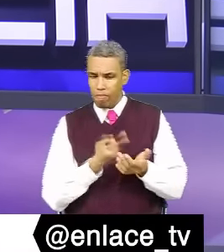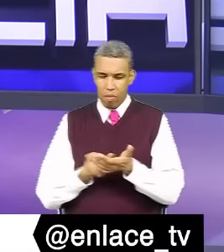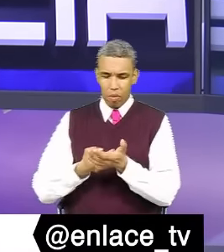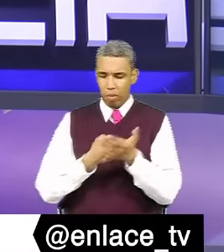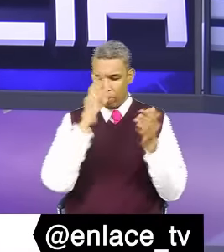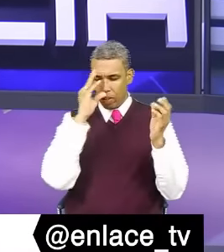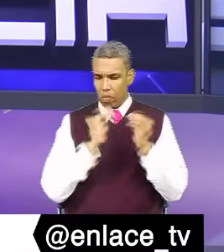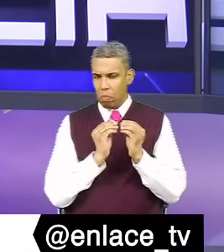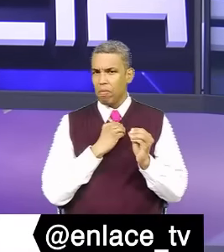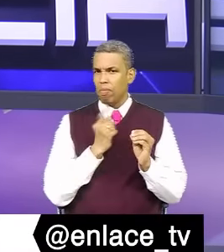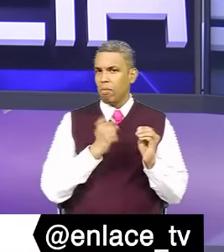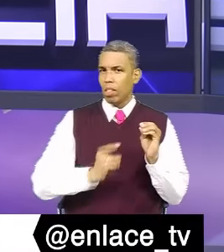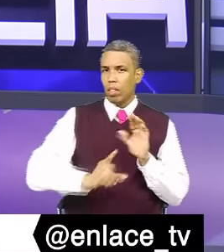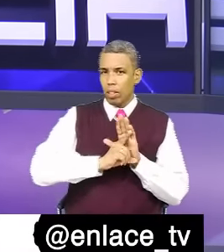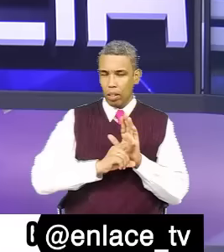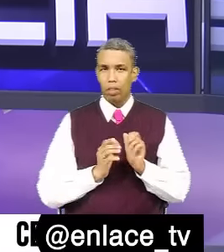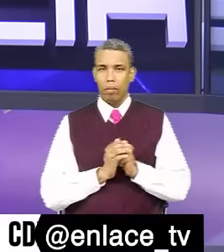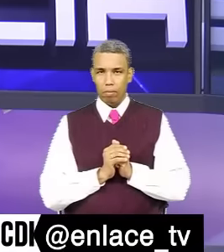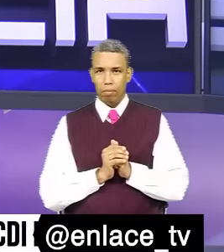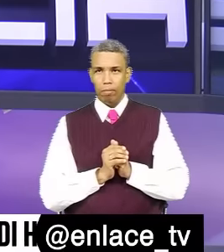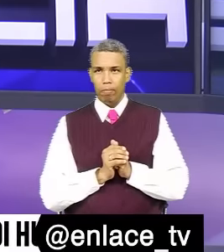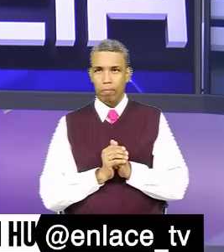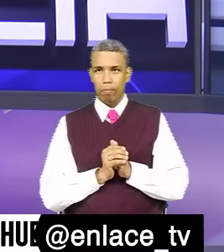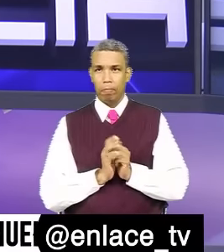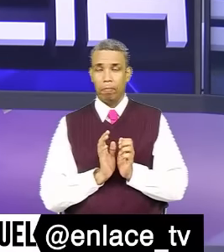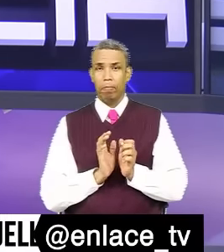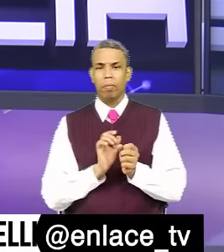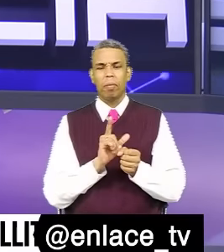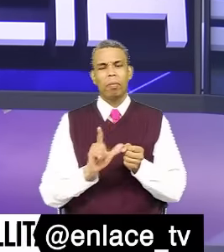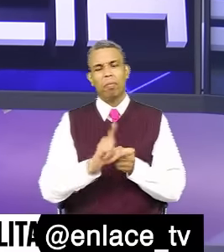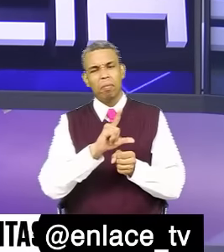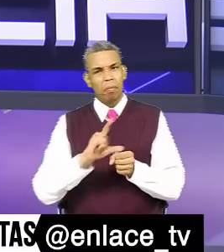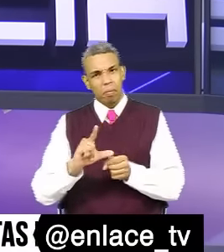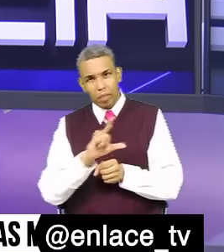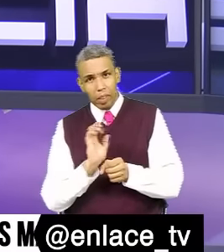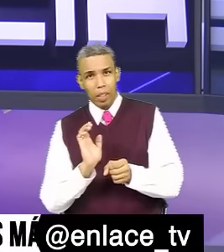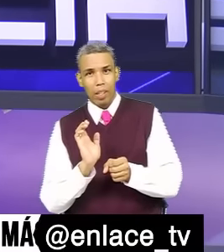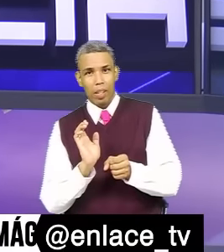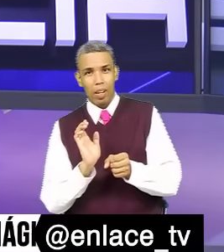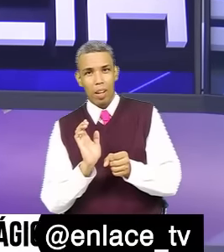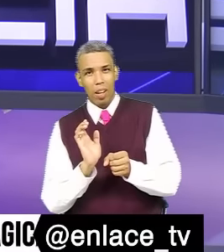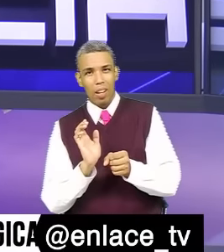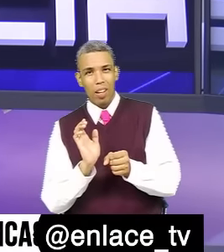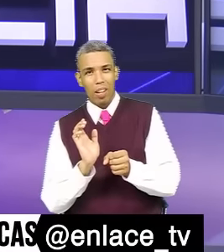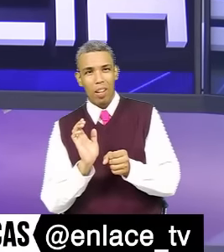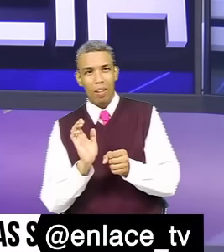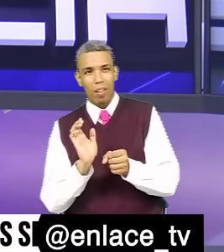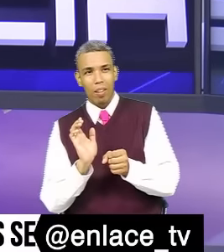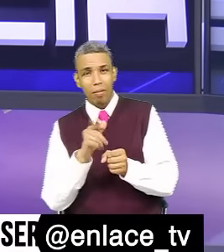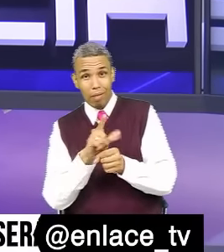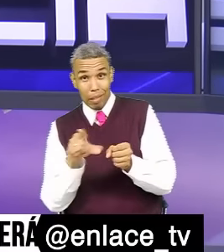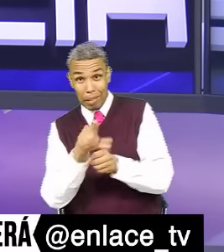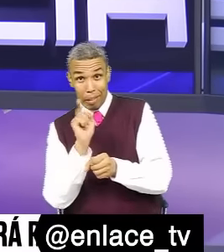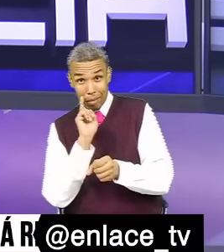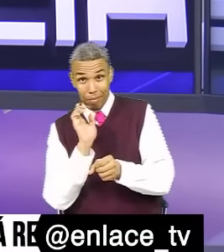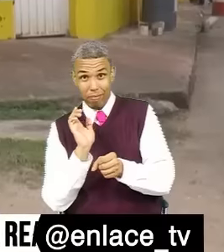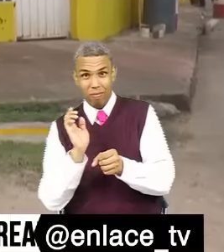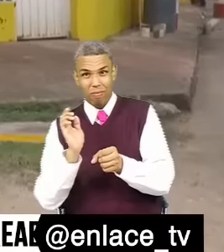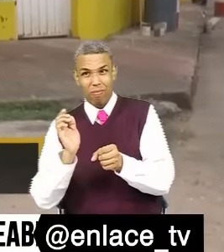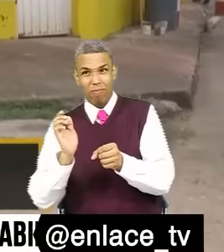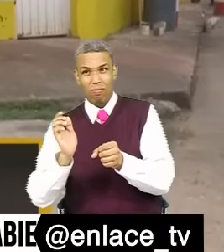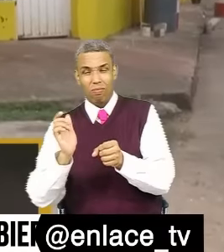en Santander quedó por fuera del sistema nacional por vencimiento del reconocimiento deportivo que a la fecha no ha sido renovado.